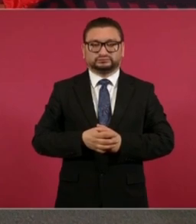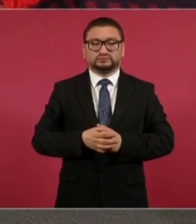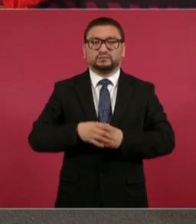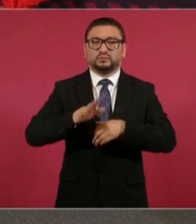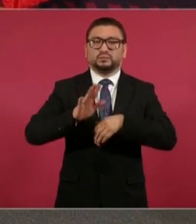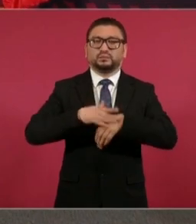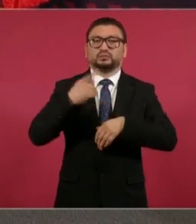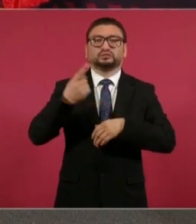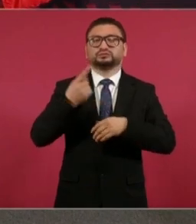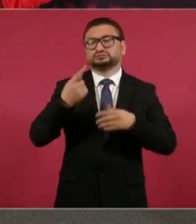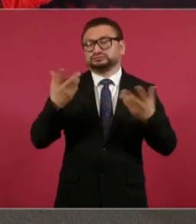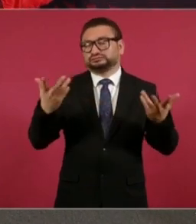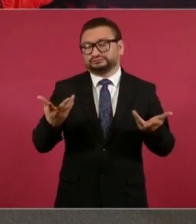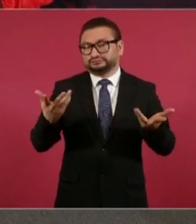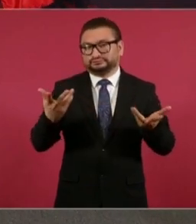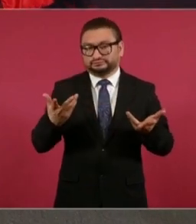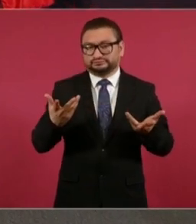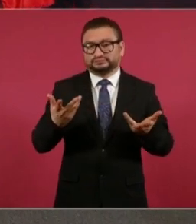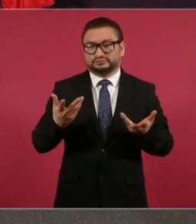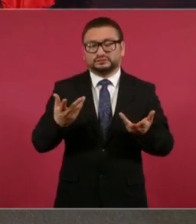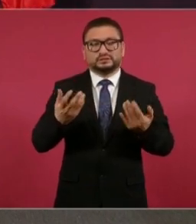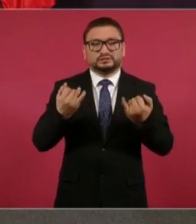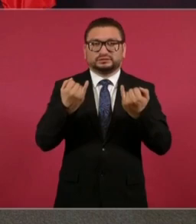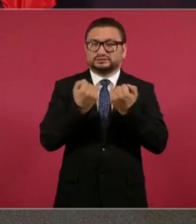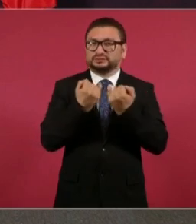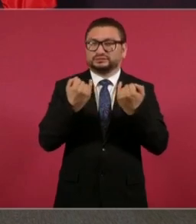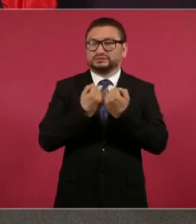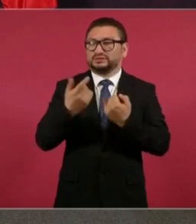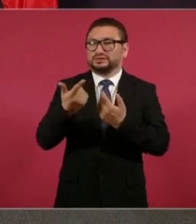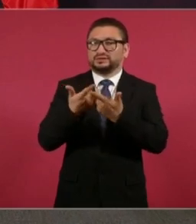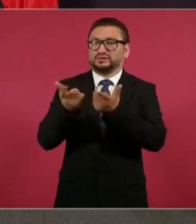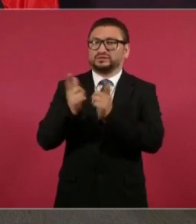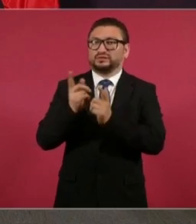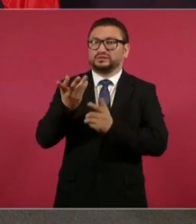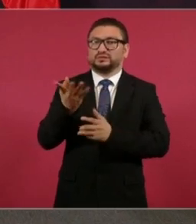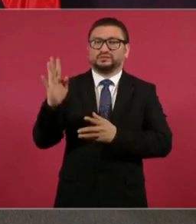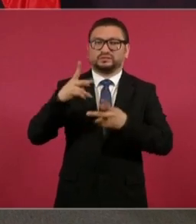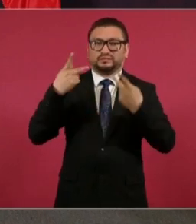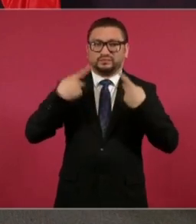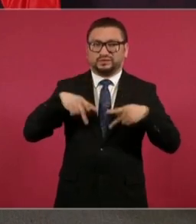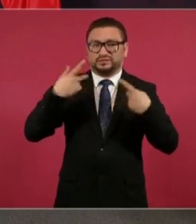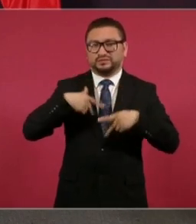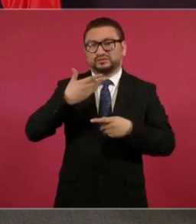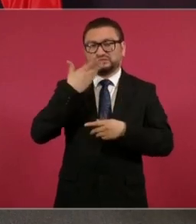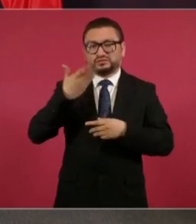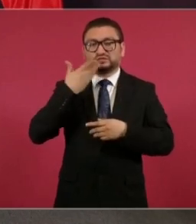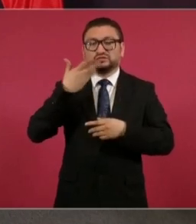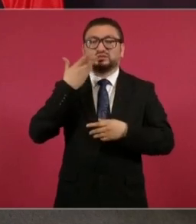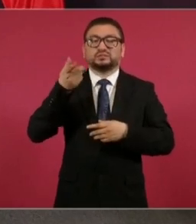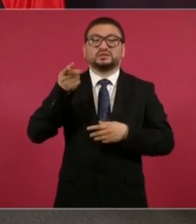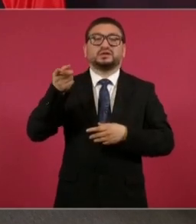porque también no los conservadores